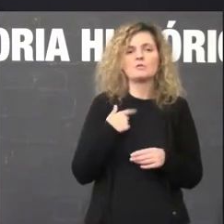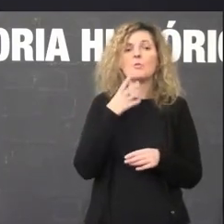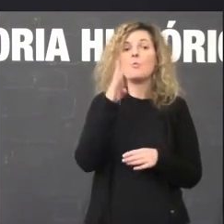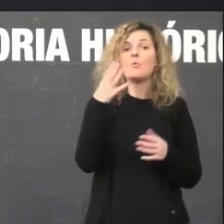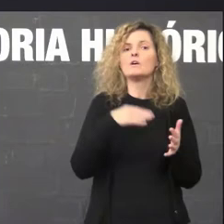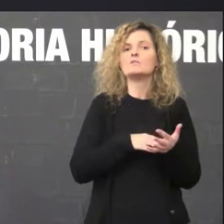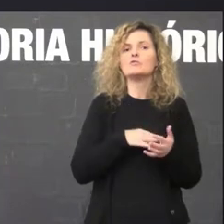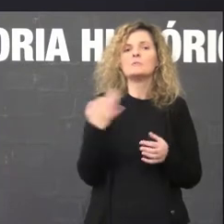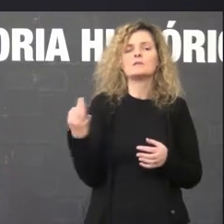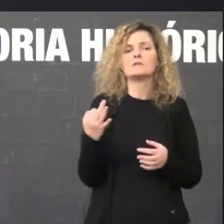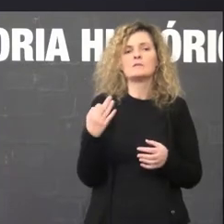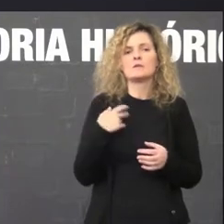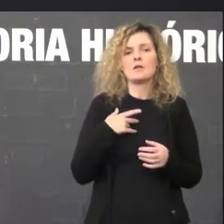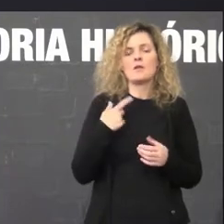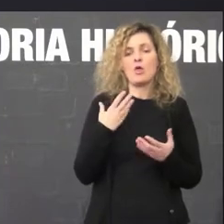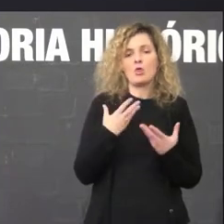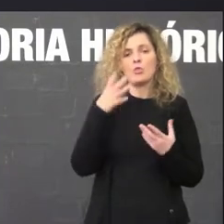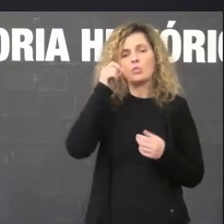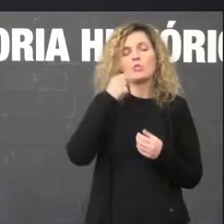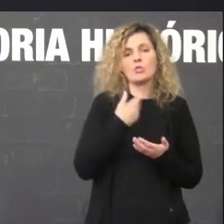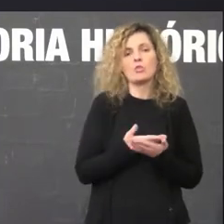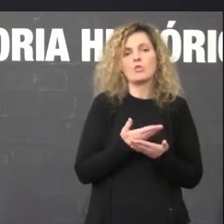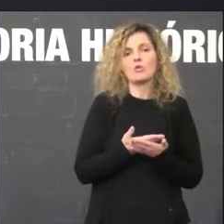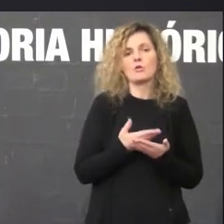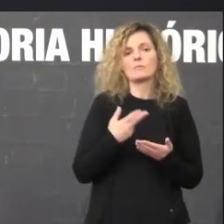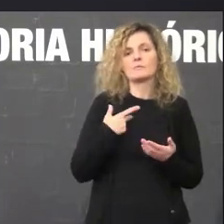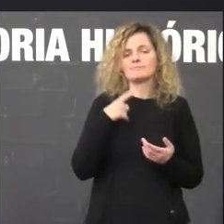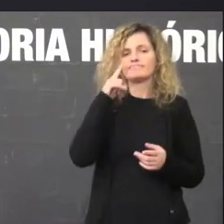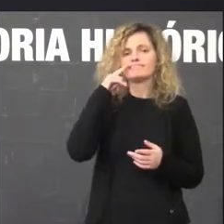4.000 foron documentalmente demostrado